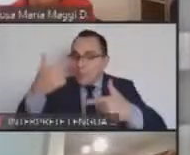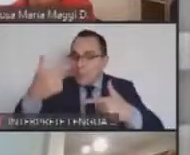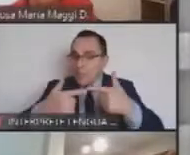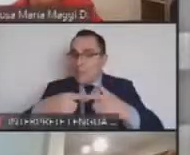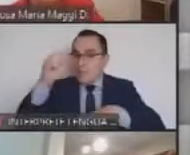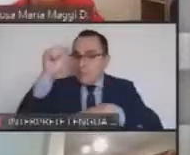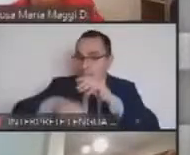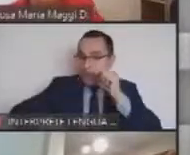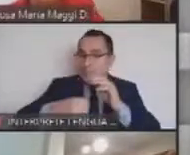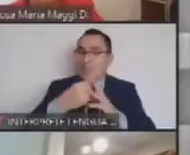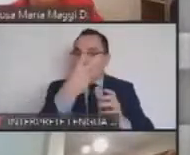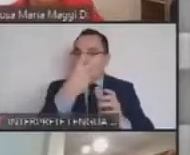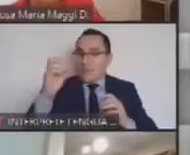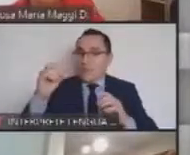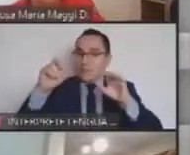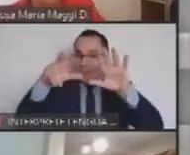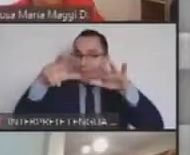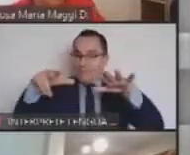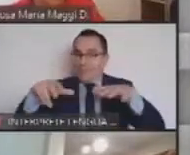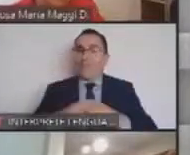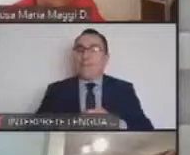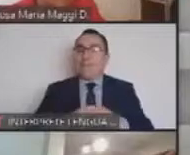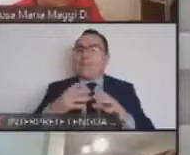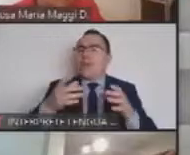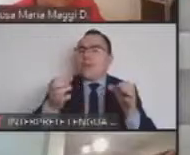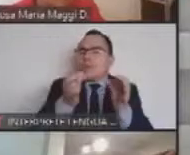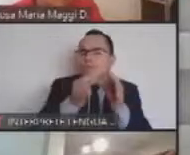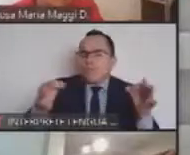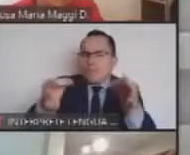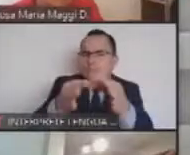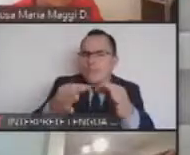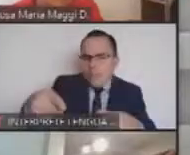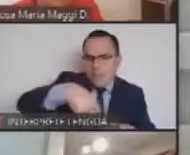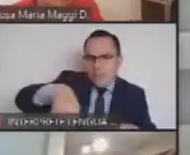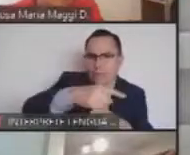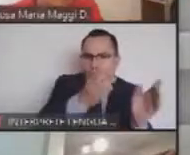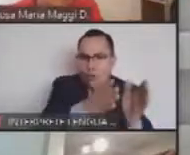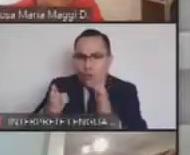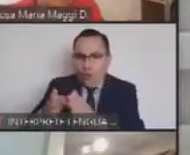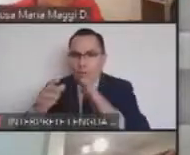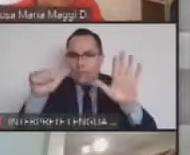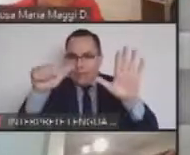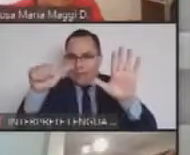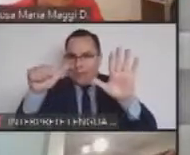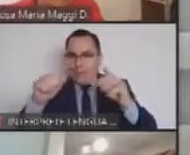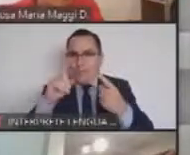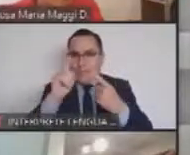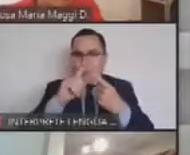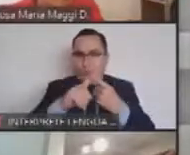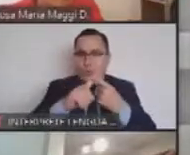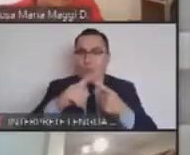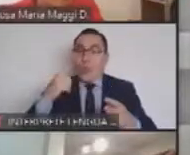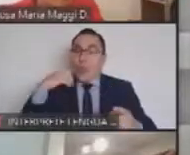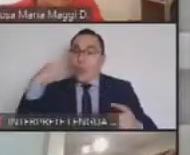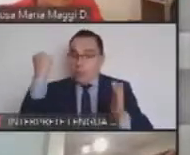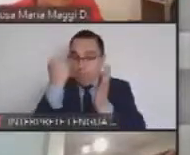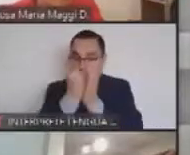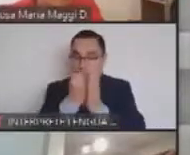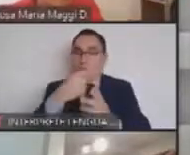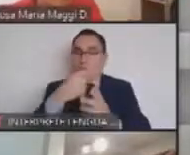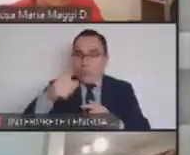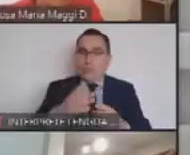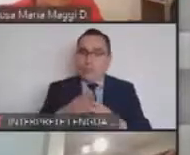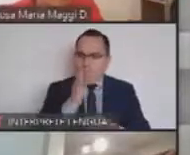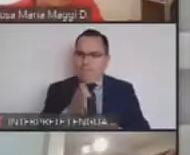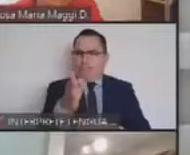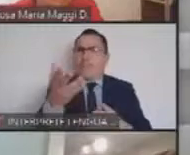año 2018. Se organiza en 6 ejes estratégicos. Señala como principio rector